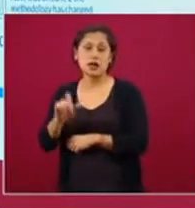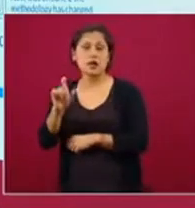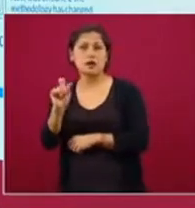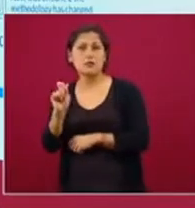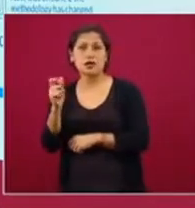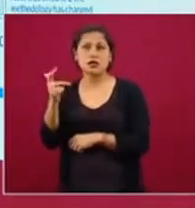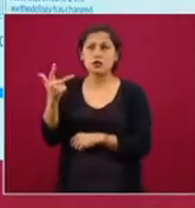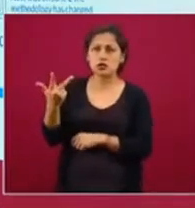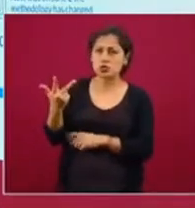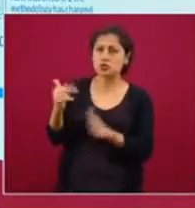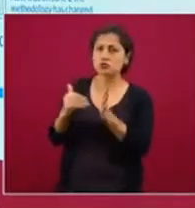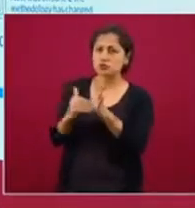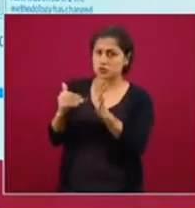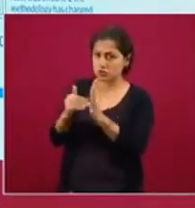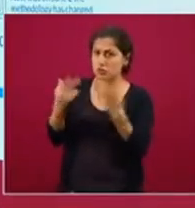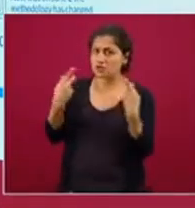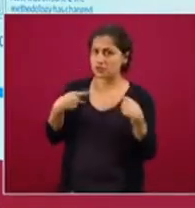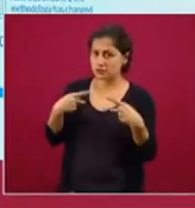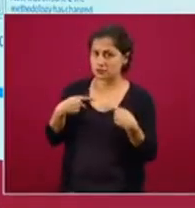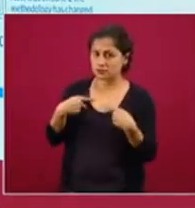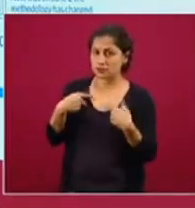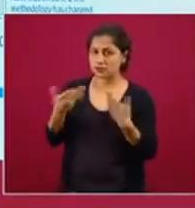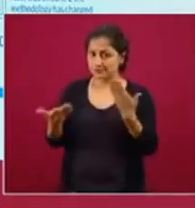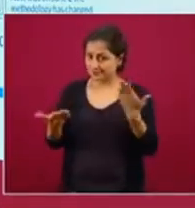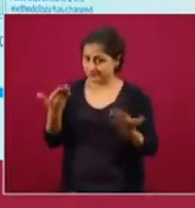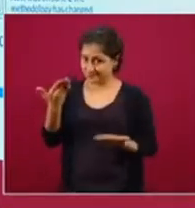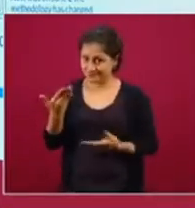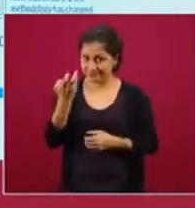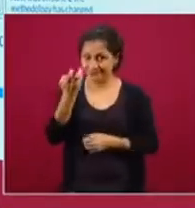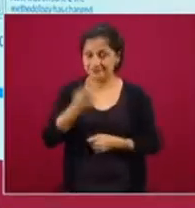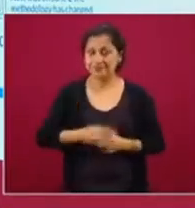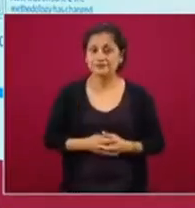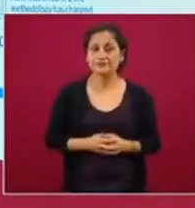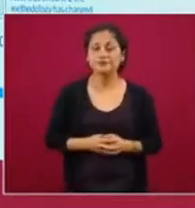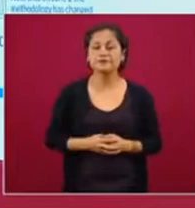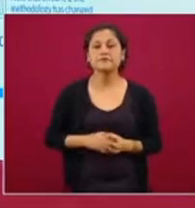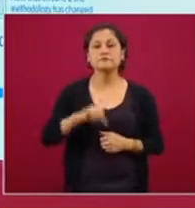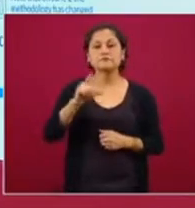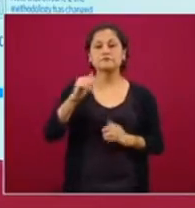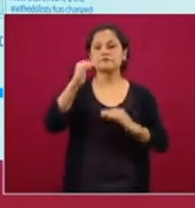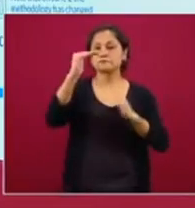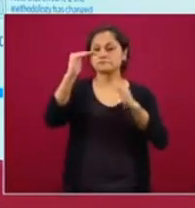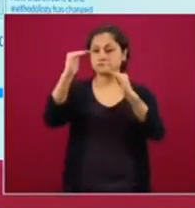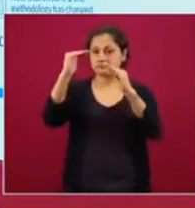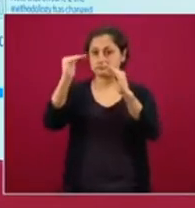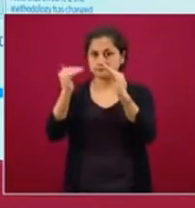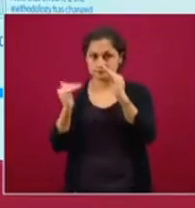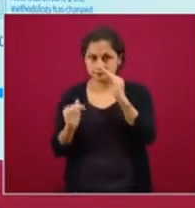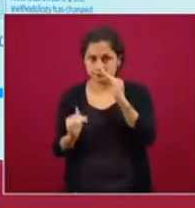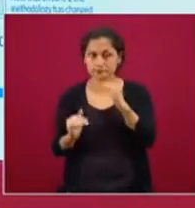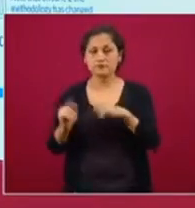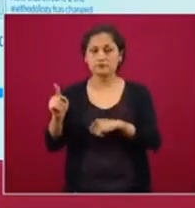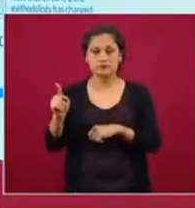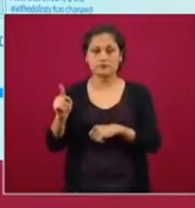28 millones de habitantes. Y lo ha estabilizado, y en este momento, esto lo ha dicho ya el gobierno de Estados Unidos, hay un